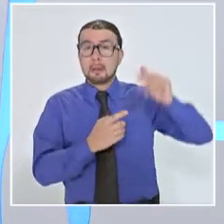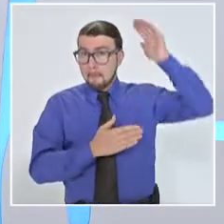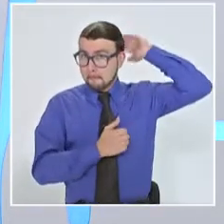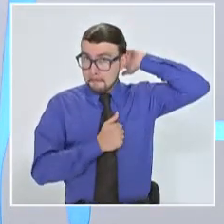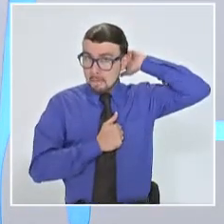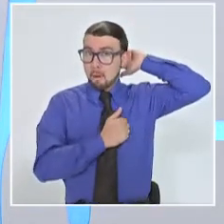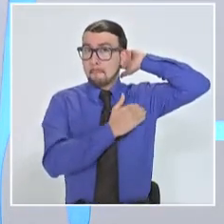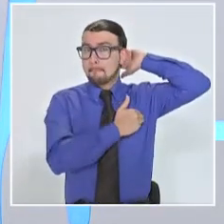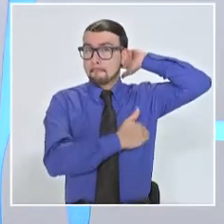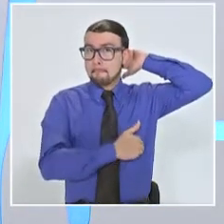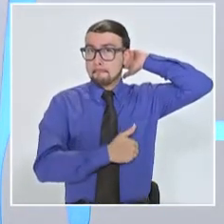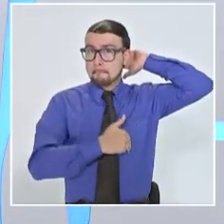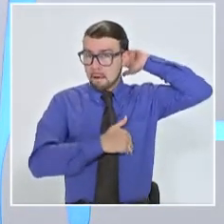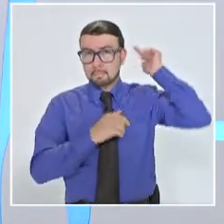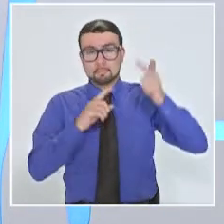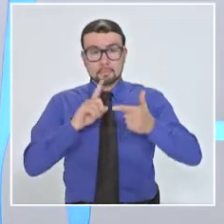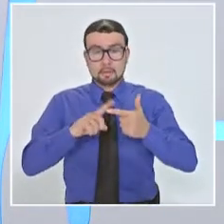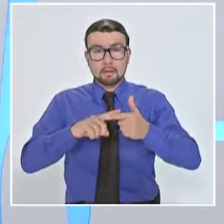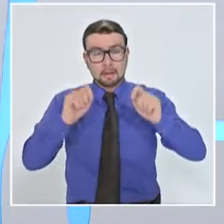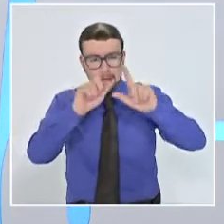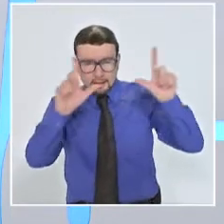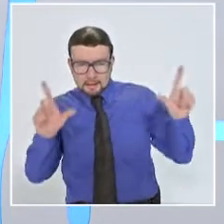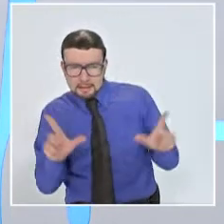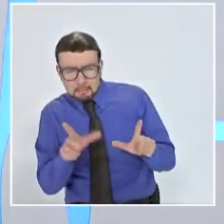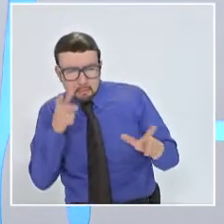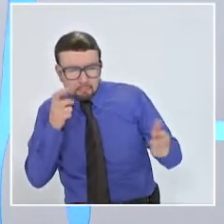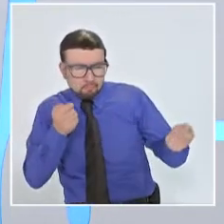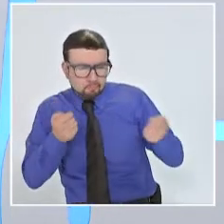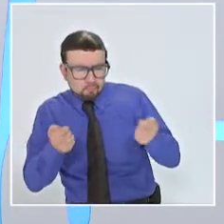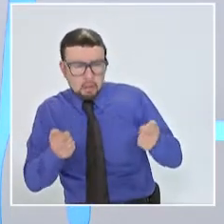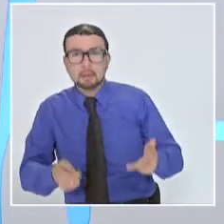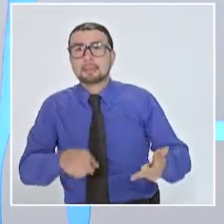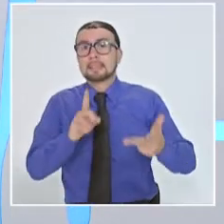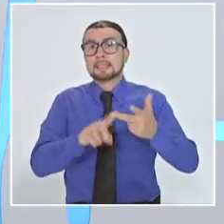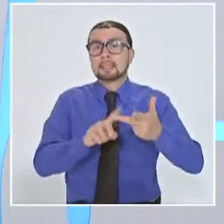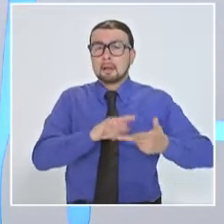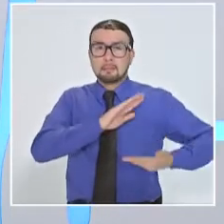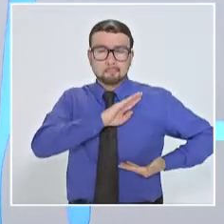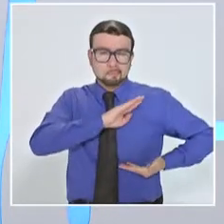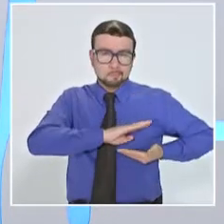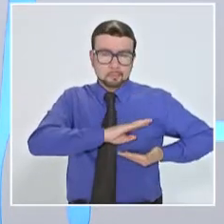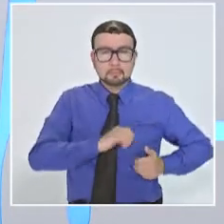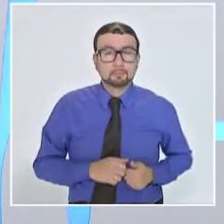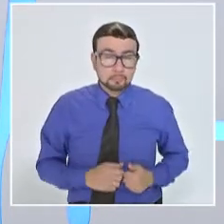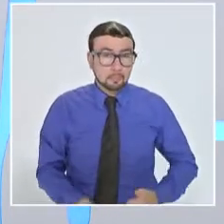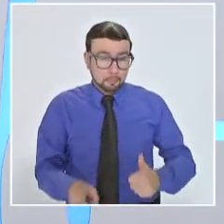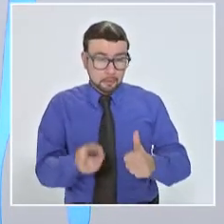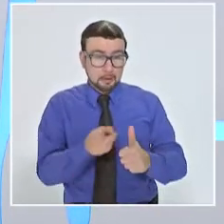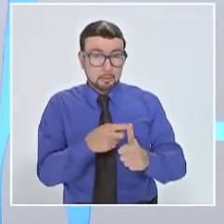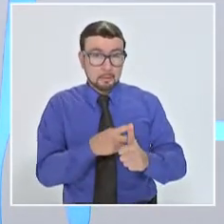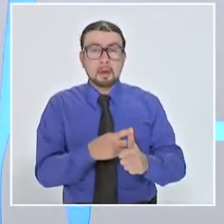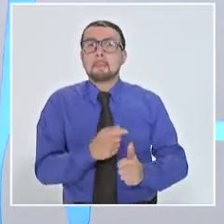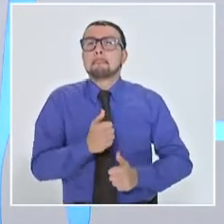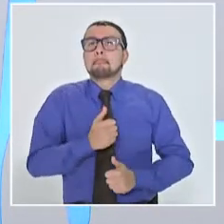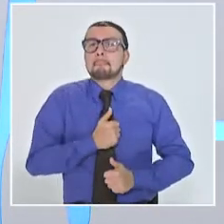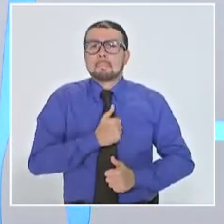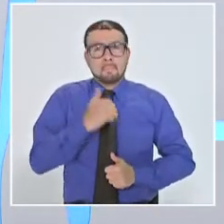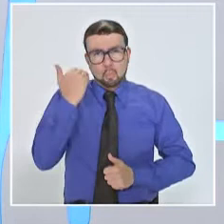examen clínico de mama y el tercero es la mamografía. Cuando hablamos del autoexamen, es el examen que se hace la misma